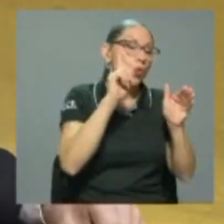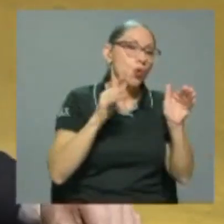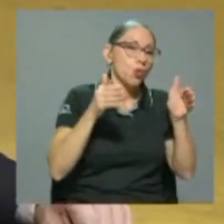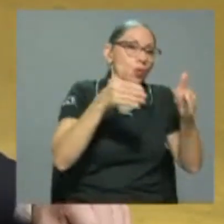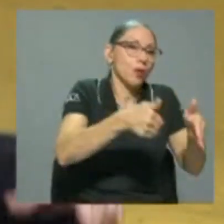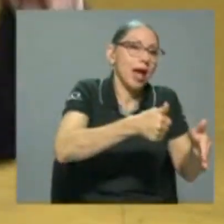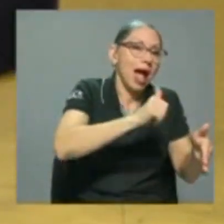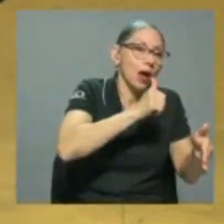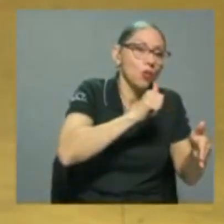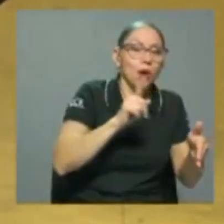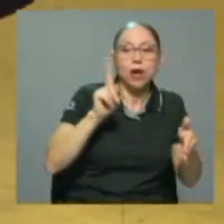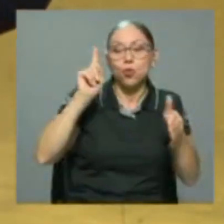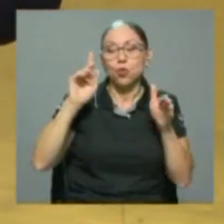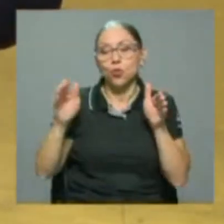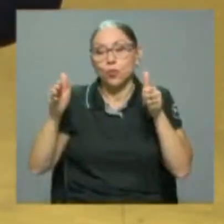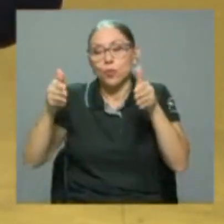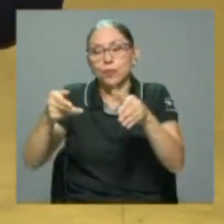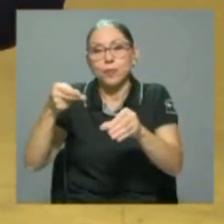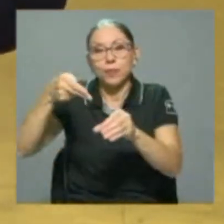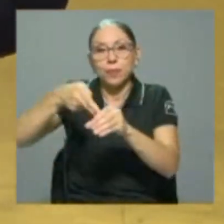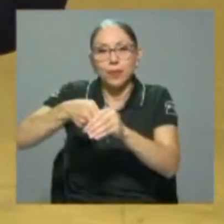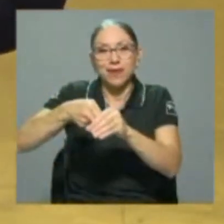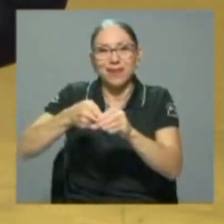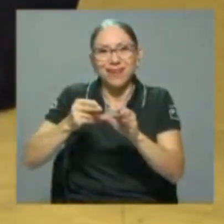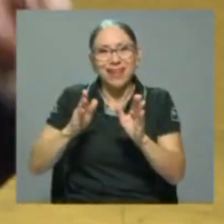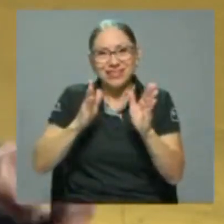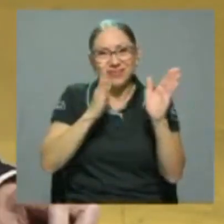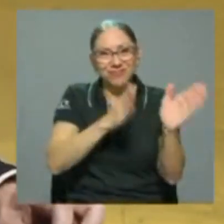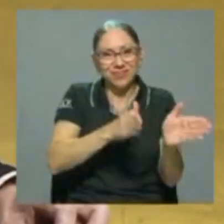etcétera, y además hay una junta directiva,